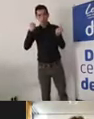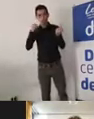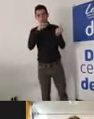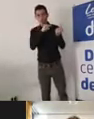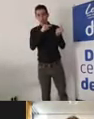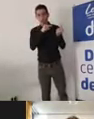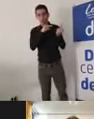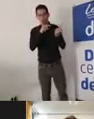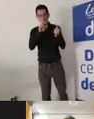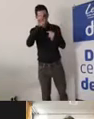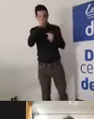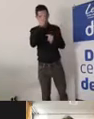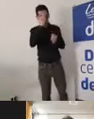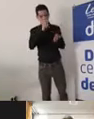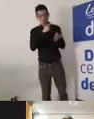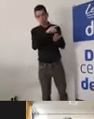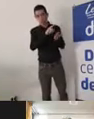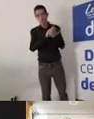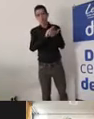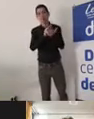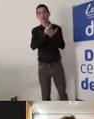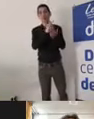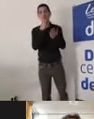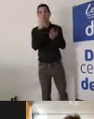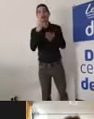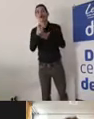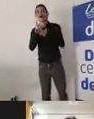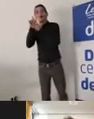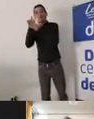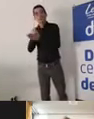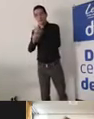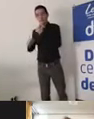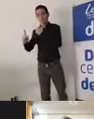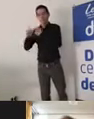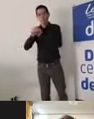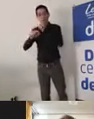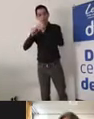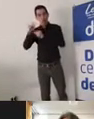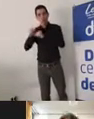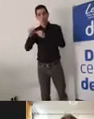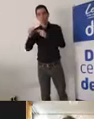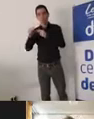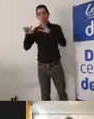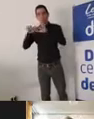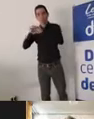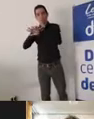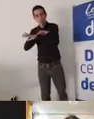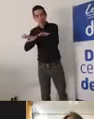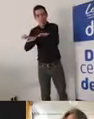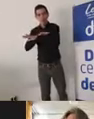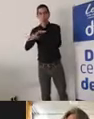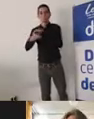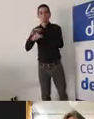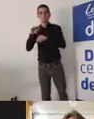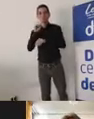por supuesto, contribuye a democratizar el país. Siguiente. Entonces uno se pregunta, ¿qué moviliza a la